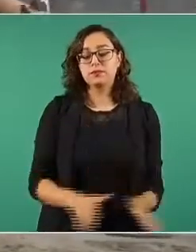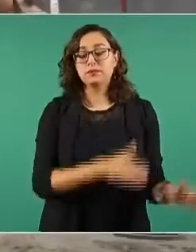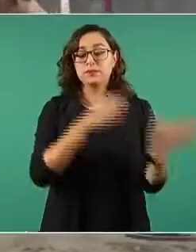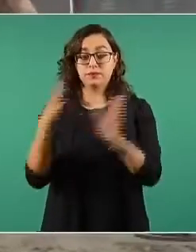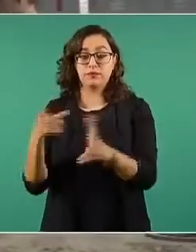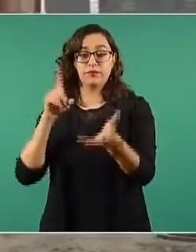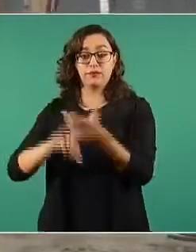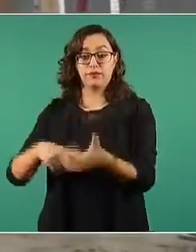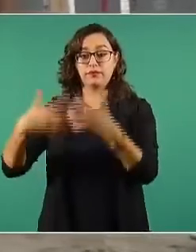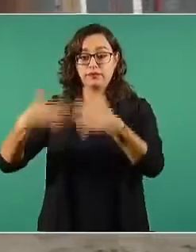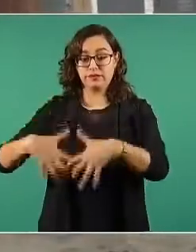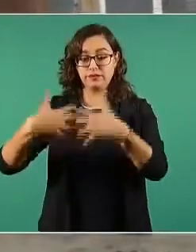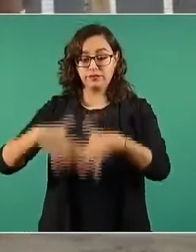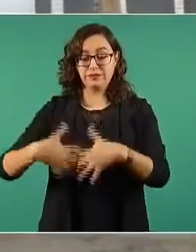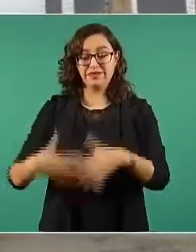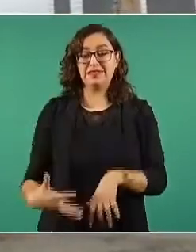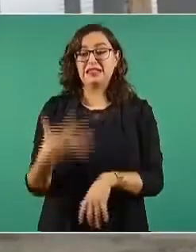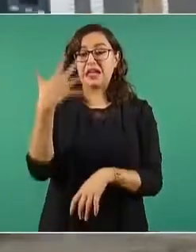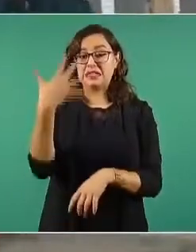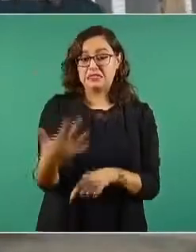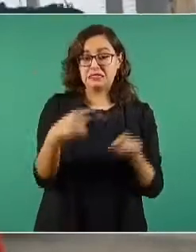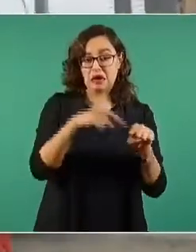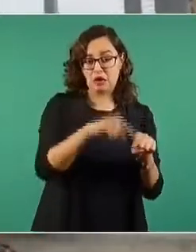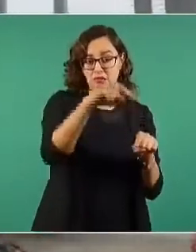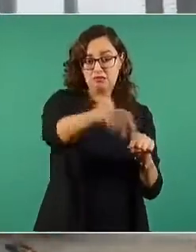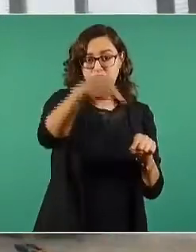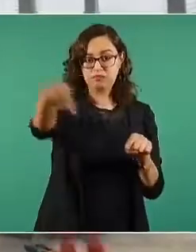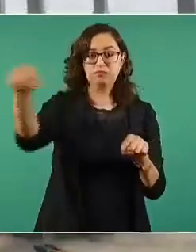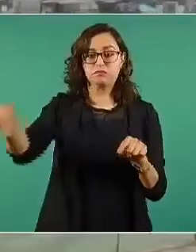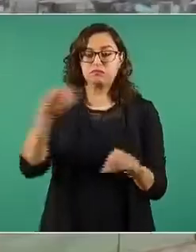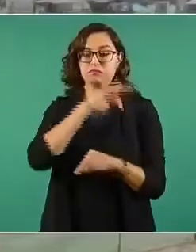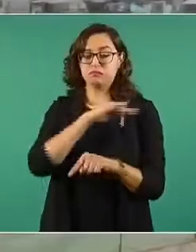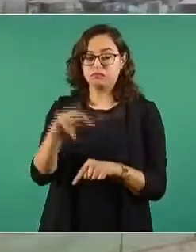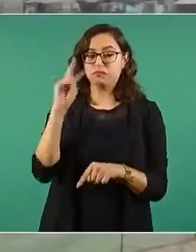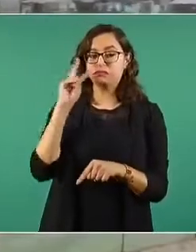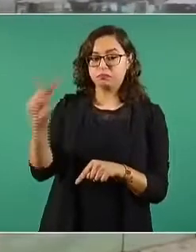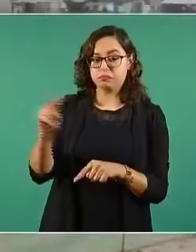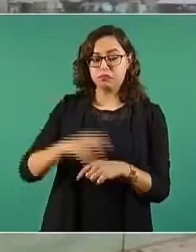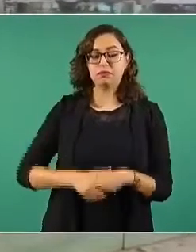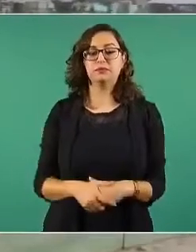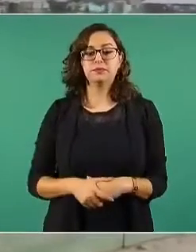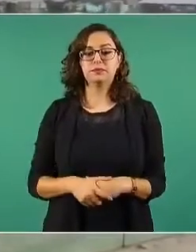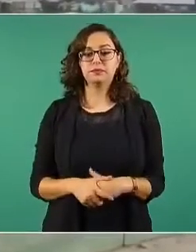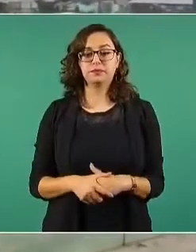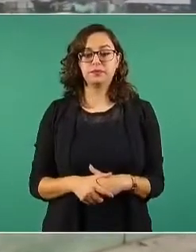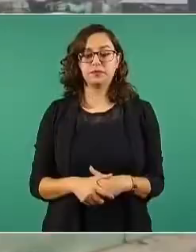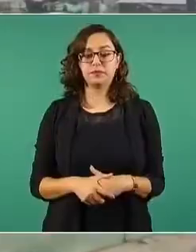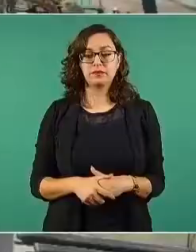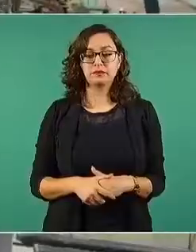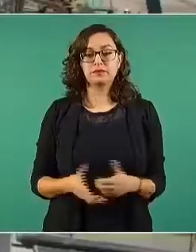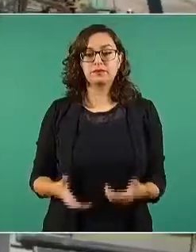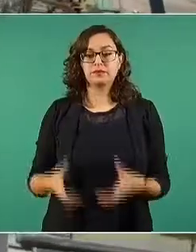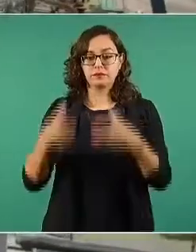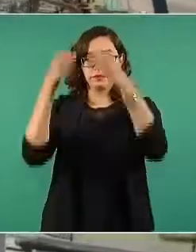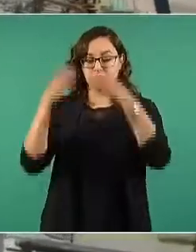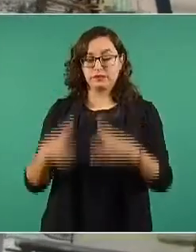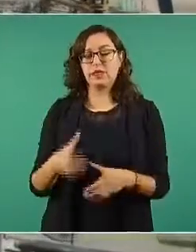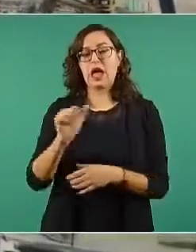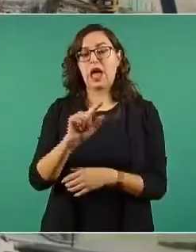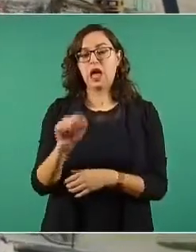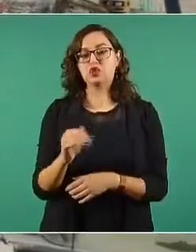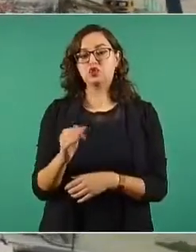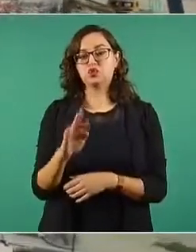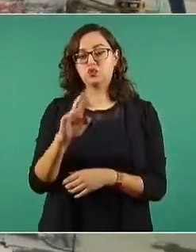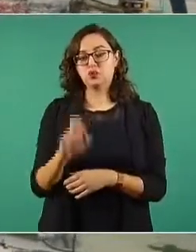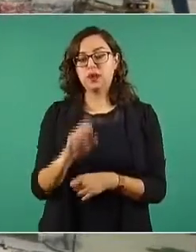lleva a cabo el montaje de 5 equipos en la planta hidrotratadora de naftas. En el tren 1, la cama de protección de azufre y los equipos tambores